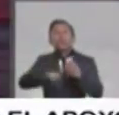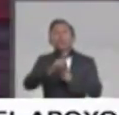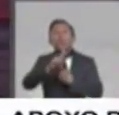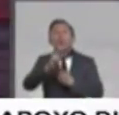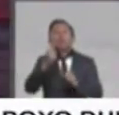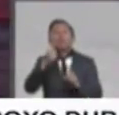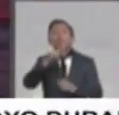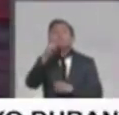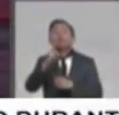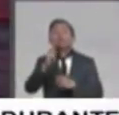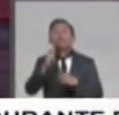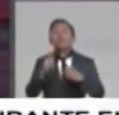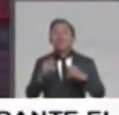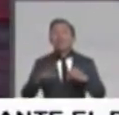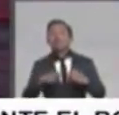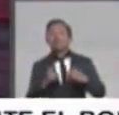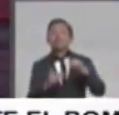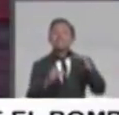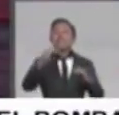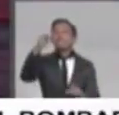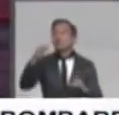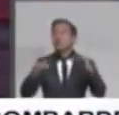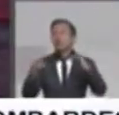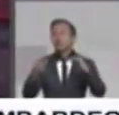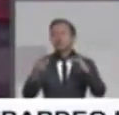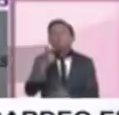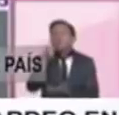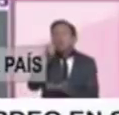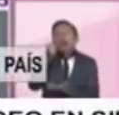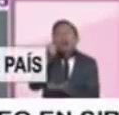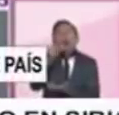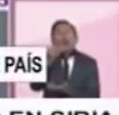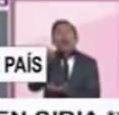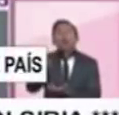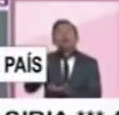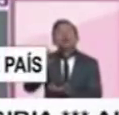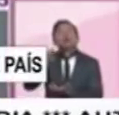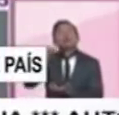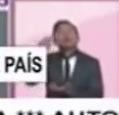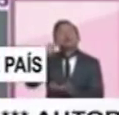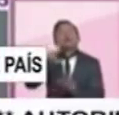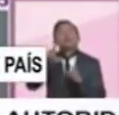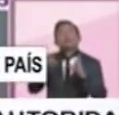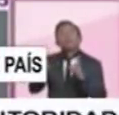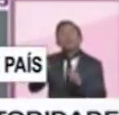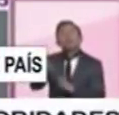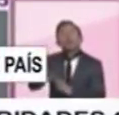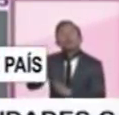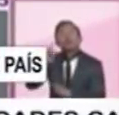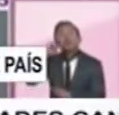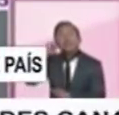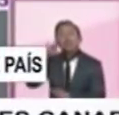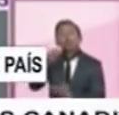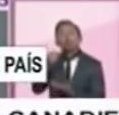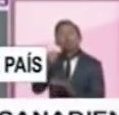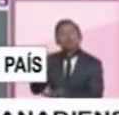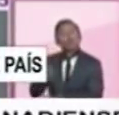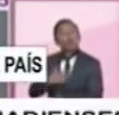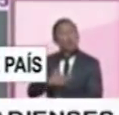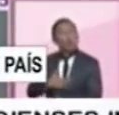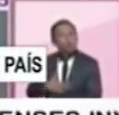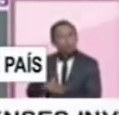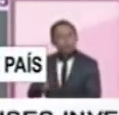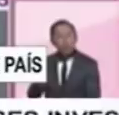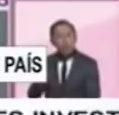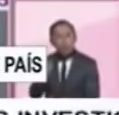es un payaso. Es el Trump de esta elección. Los payasos. ¿Te acuerdas cuando empezó Trump? Se lanzó que yo dije, no